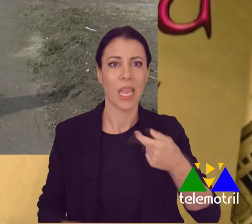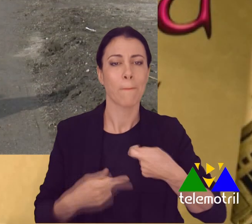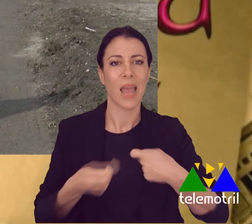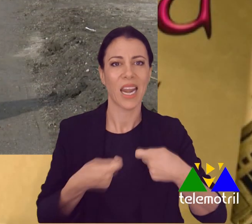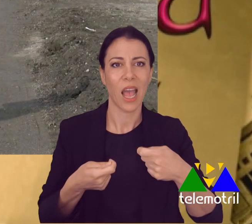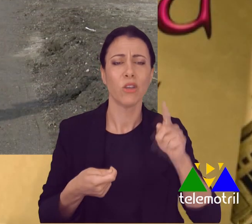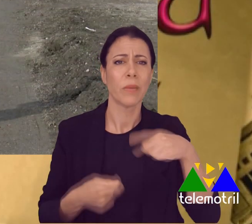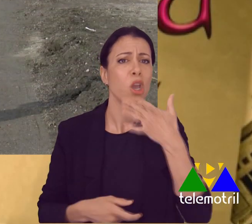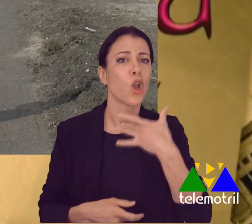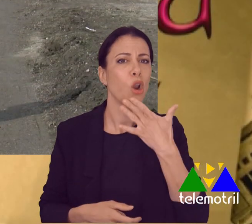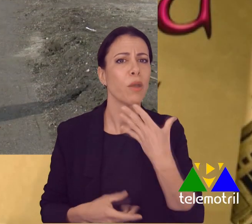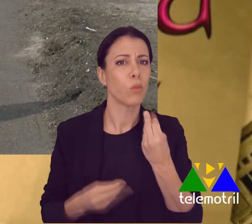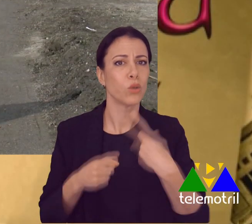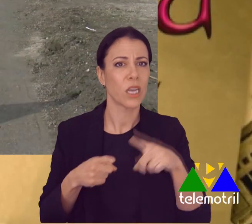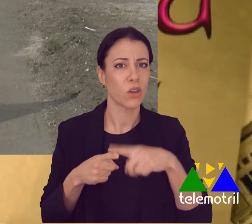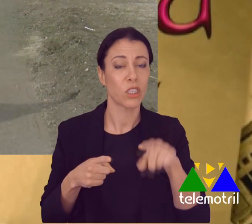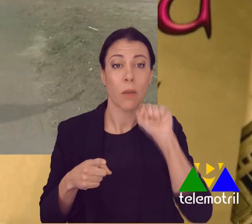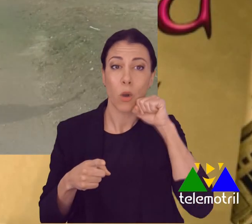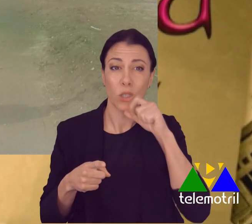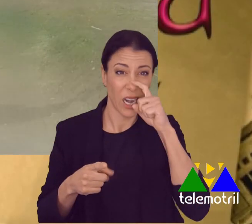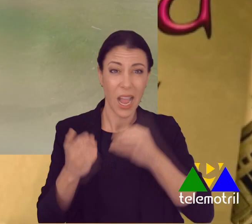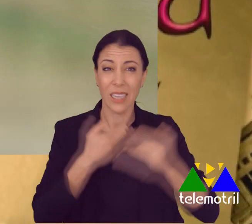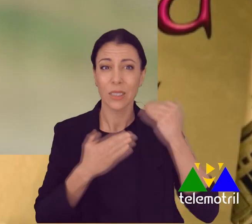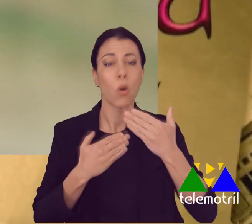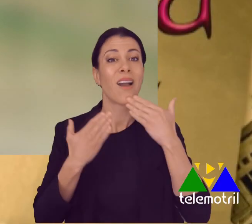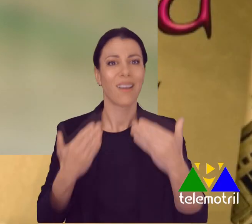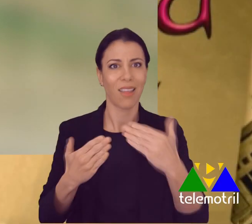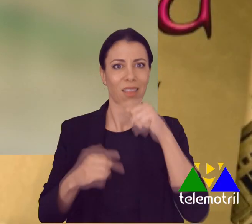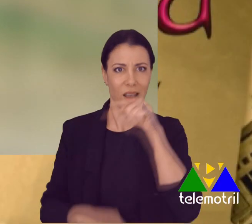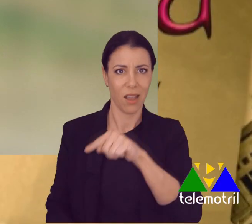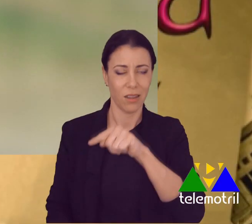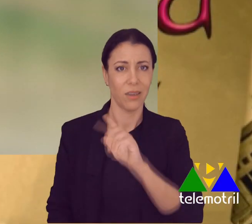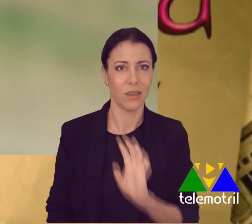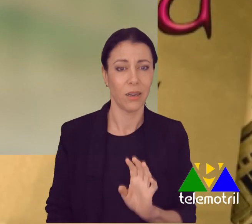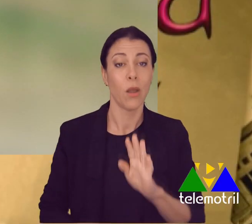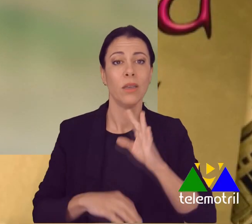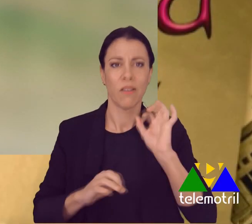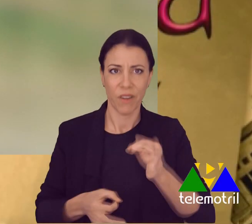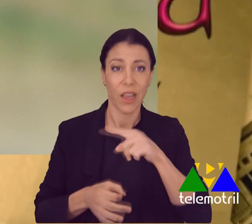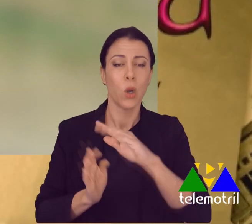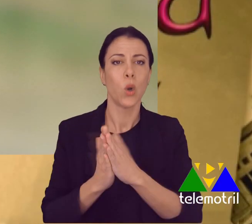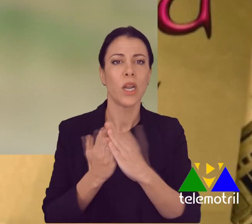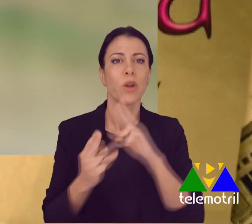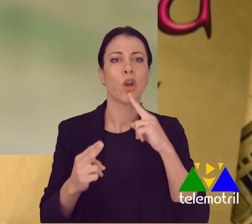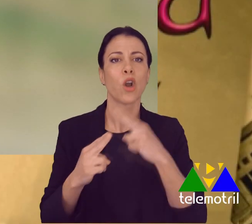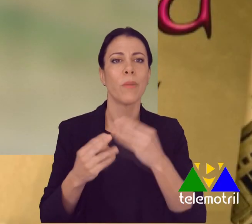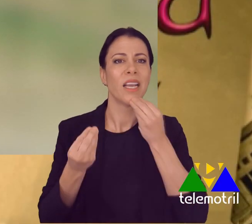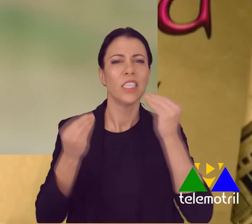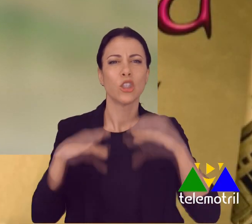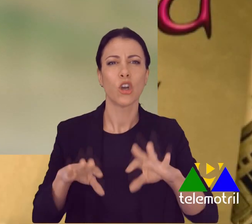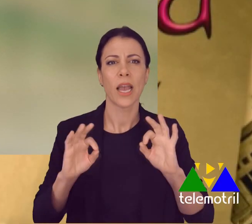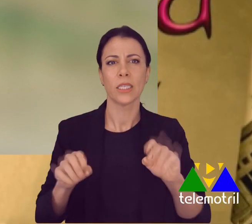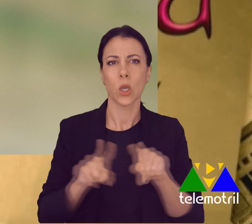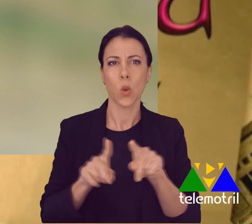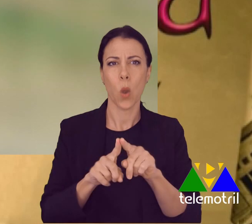Mercado, y conocemos muchas cosas del Motril antiguo gracias a él, es verdad, que su libro, que se llama Historia de las